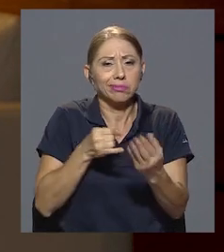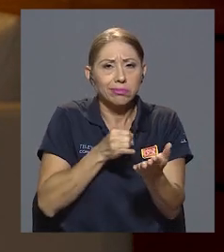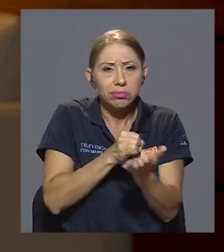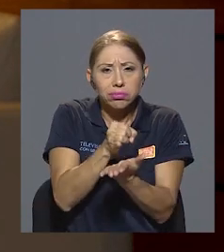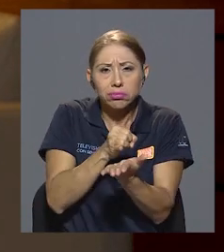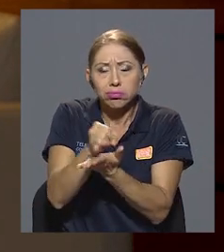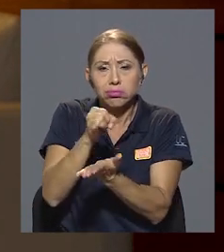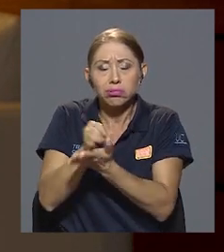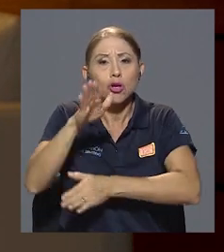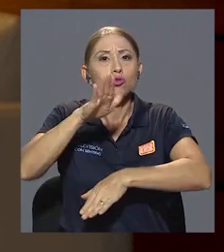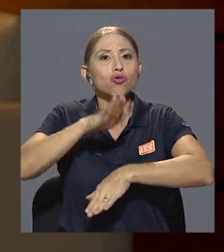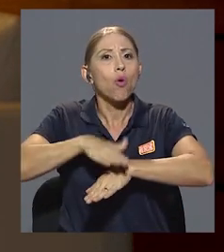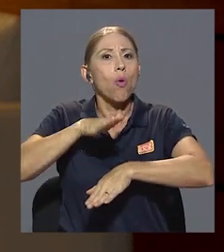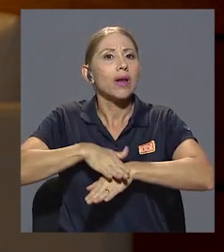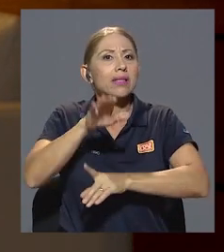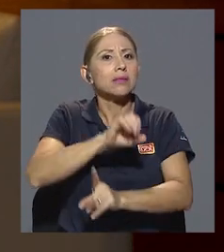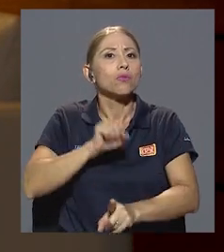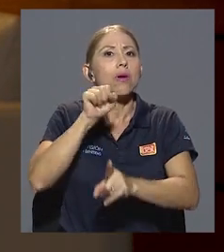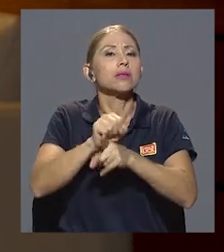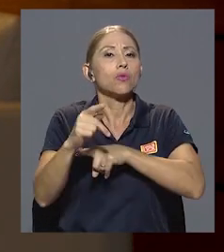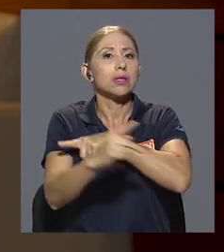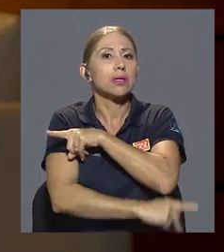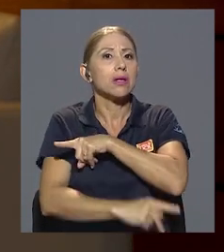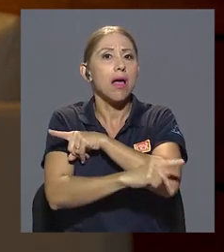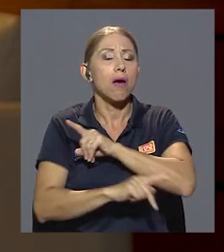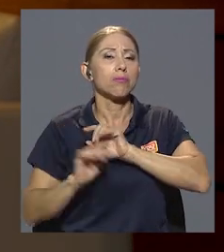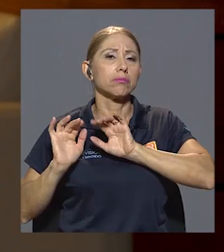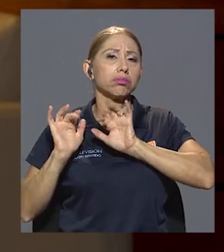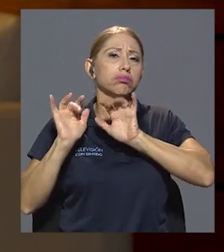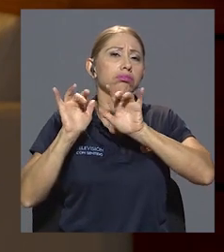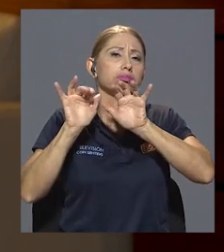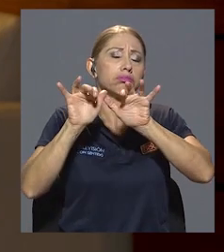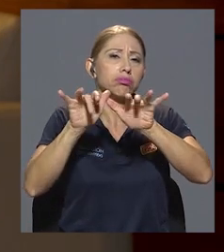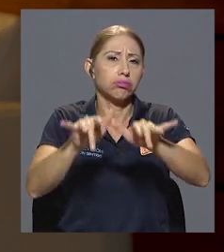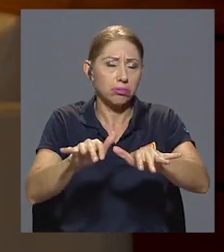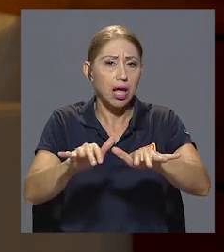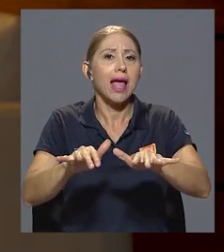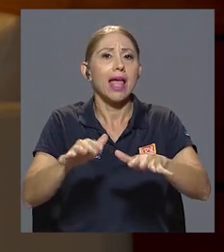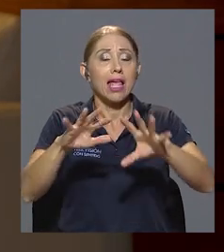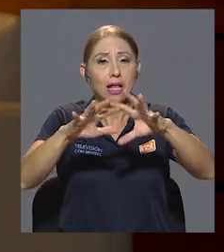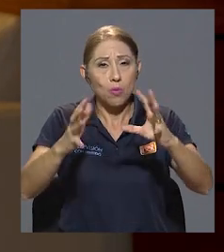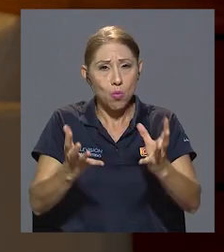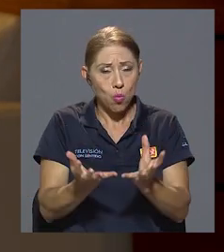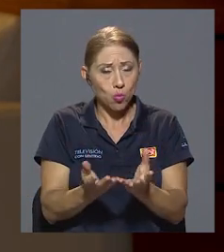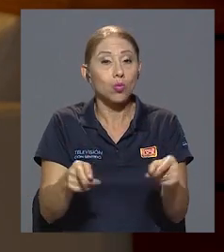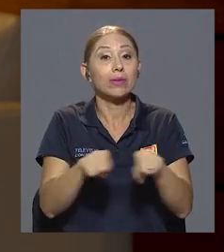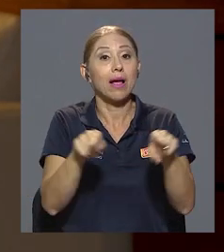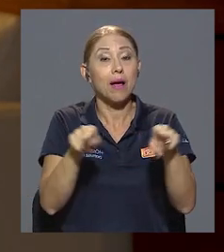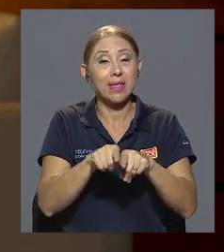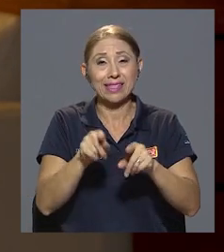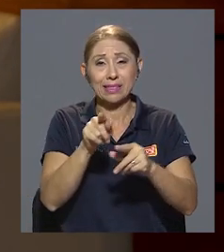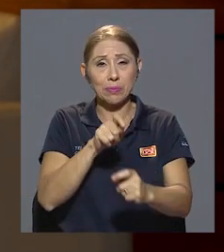sobre el fenómeno de las migraciones en el mundo pero específicamente también en